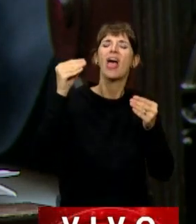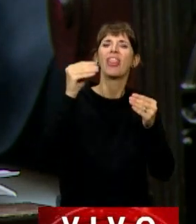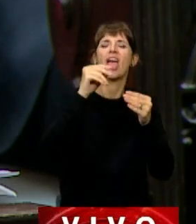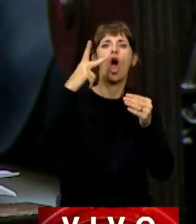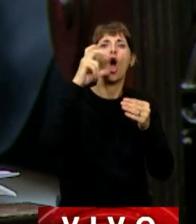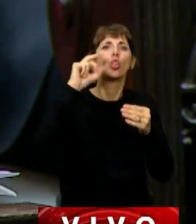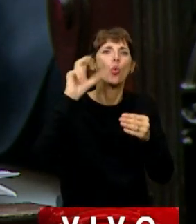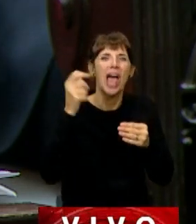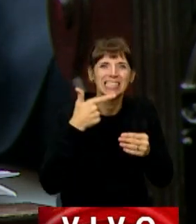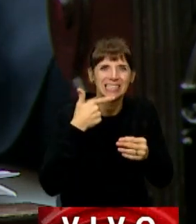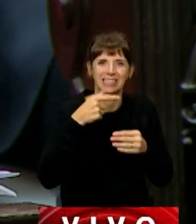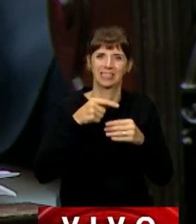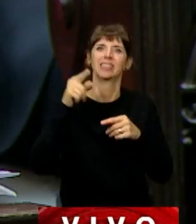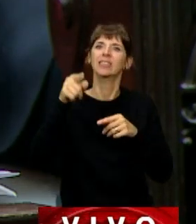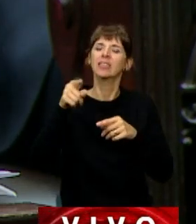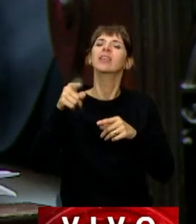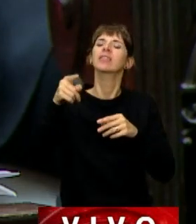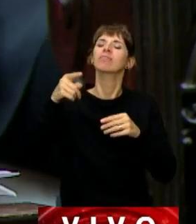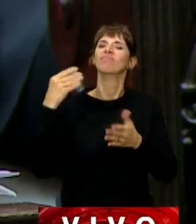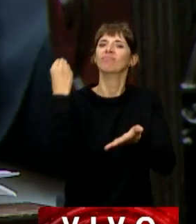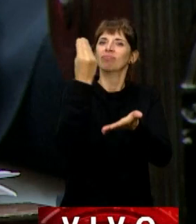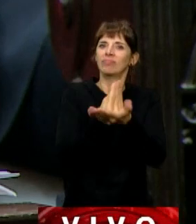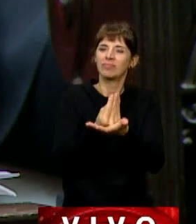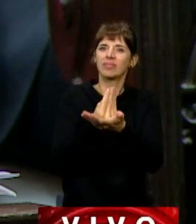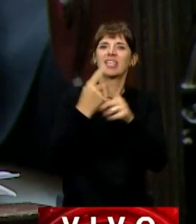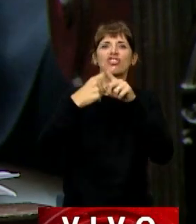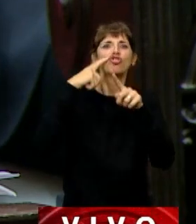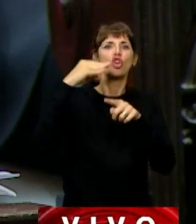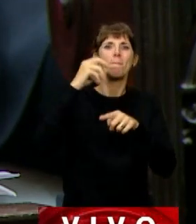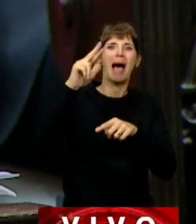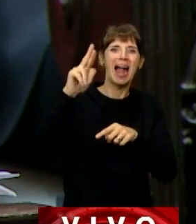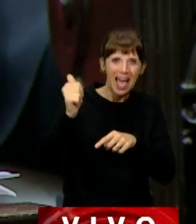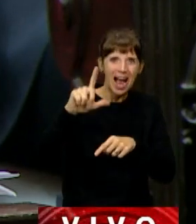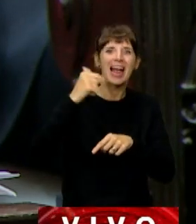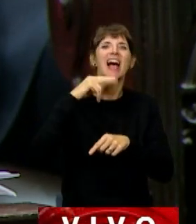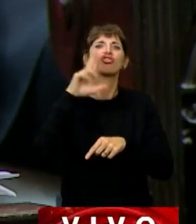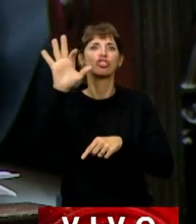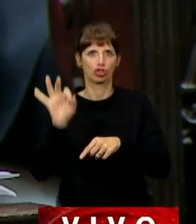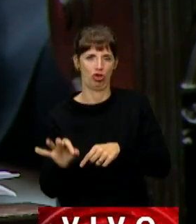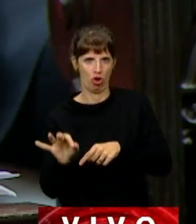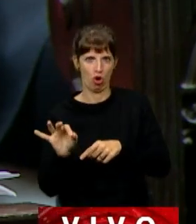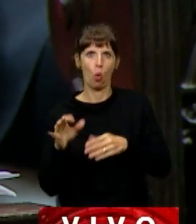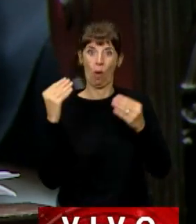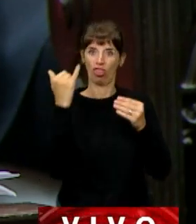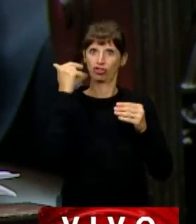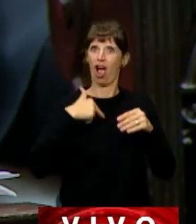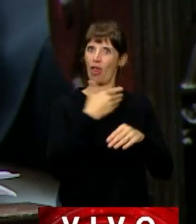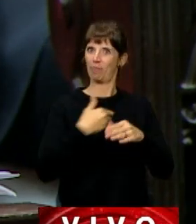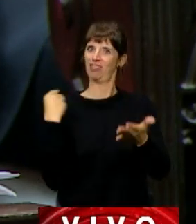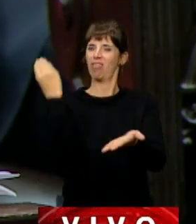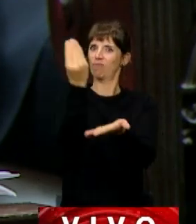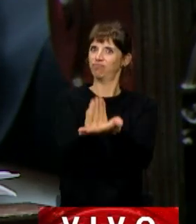y compartimos la asunción de Xiomara Castro después de la dictadura que había azotado Honduras, y